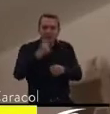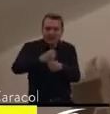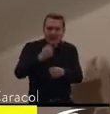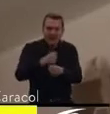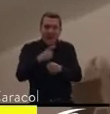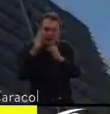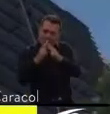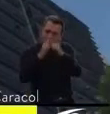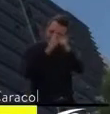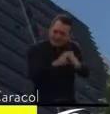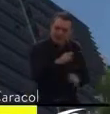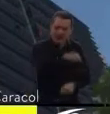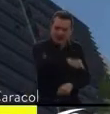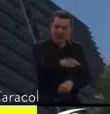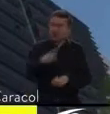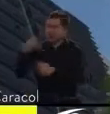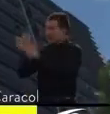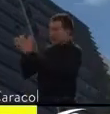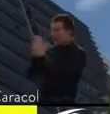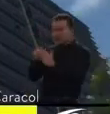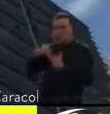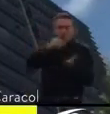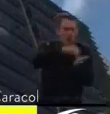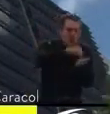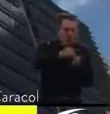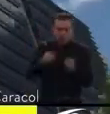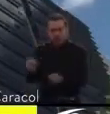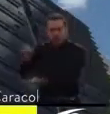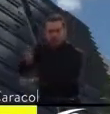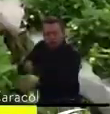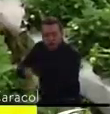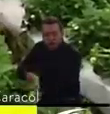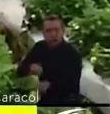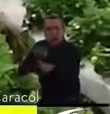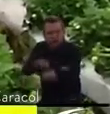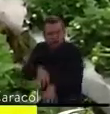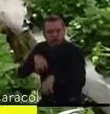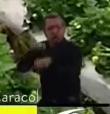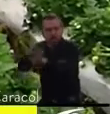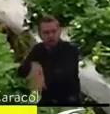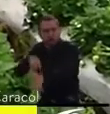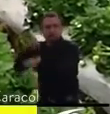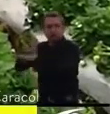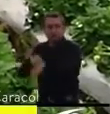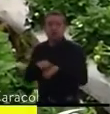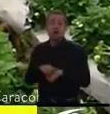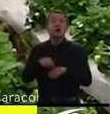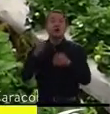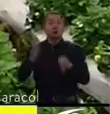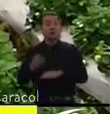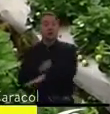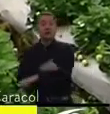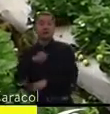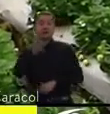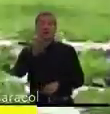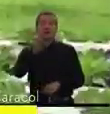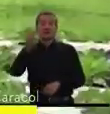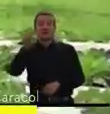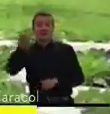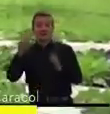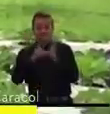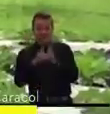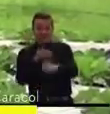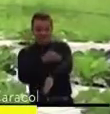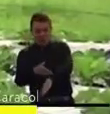lo tenga de forma ágil. Según el ente de control, de los 226 mil millones de pesos colocados hasta el 8 de abril,